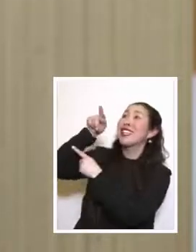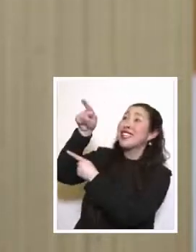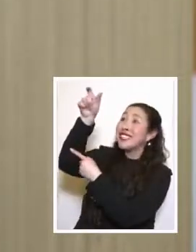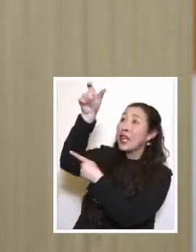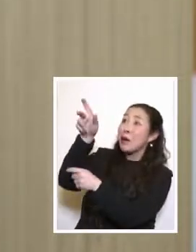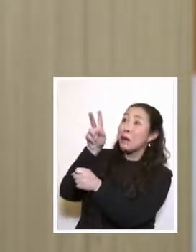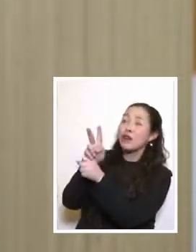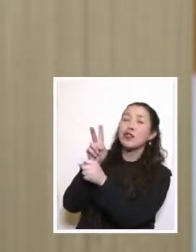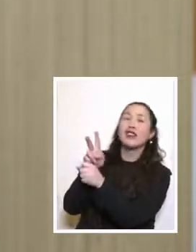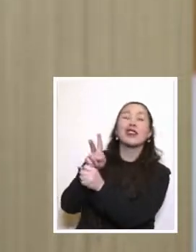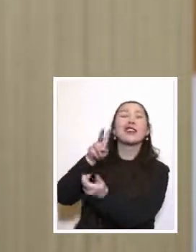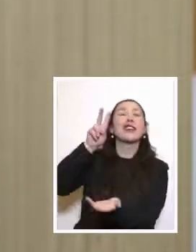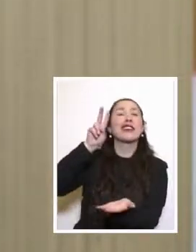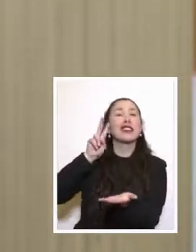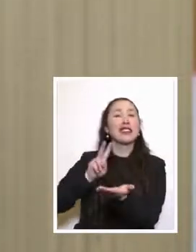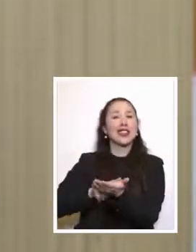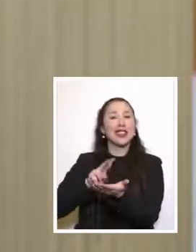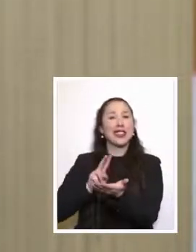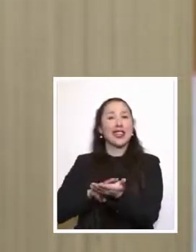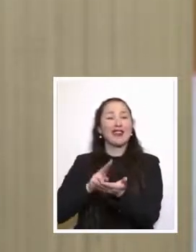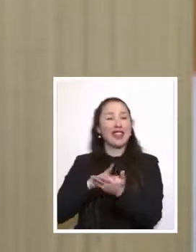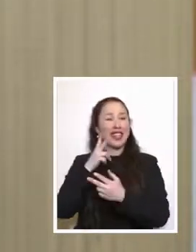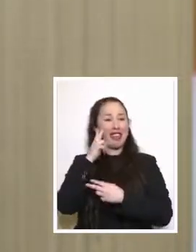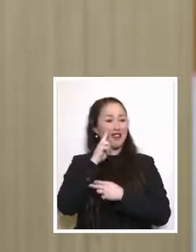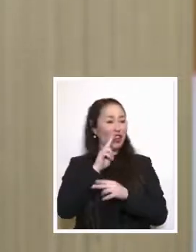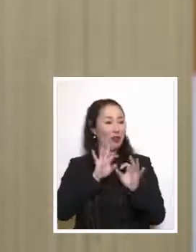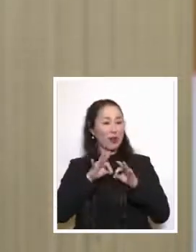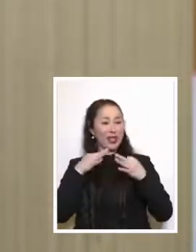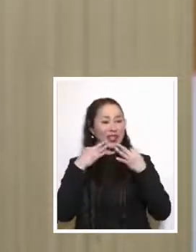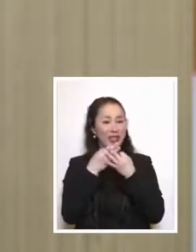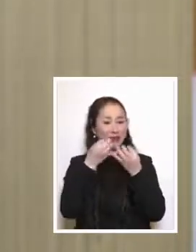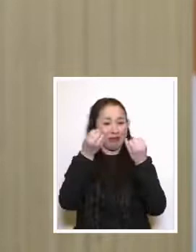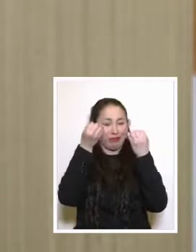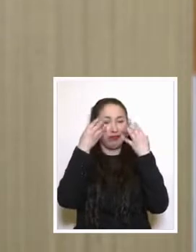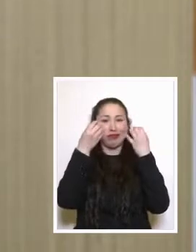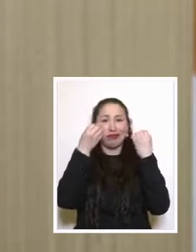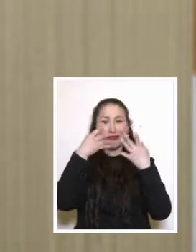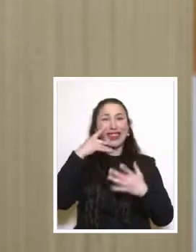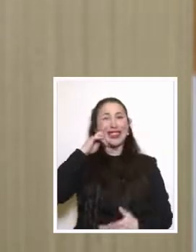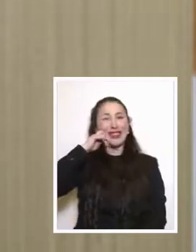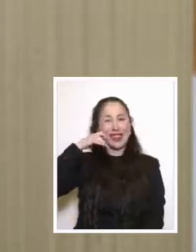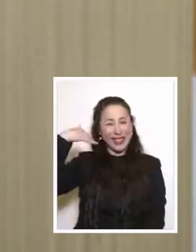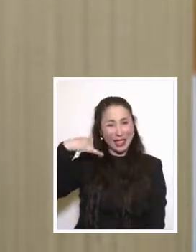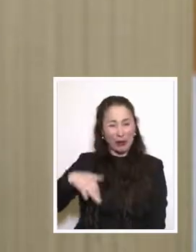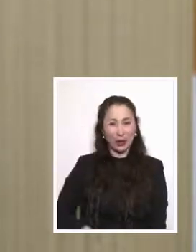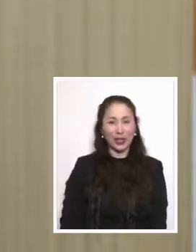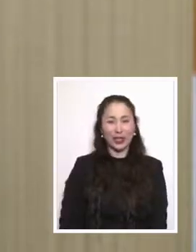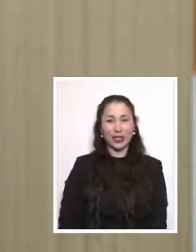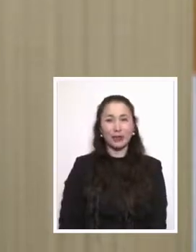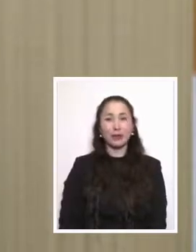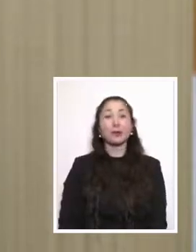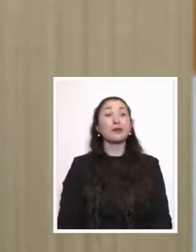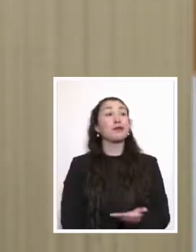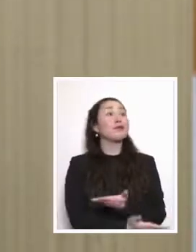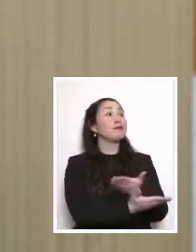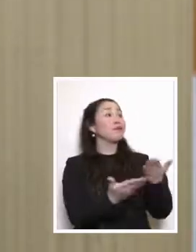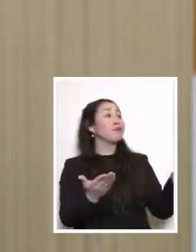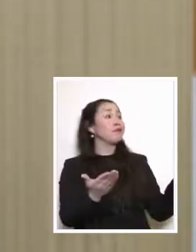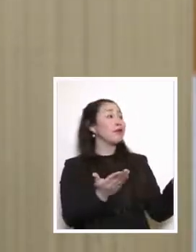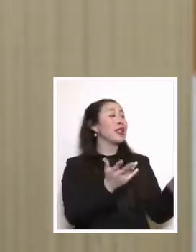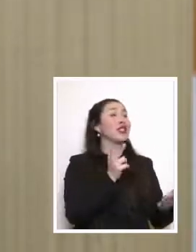realmente lleven, ¿no?, esa formación integral y significativa. Señoras, señores,